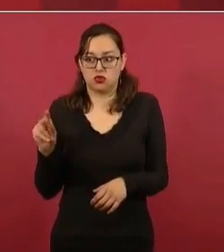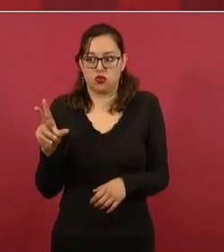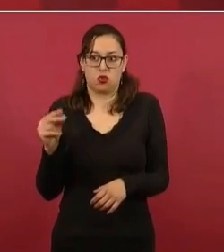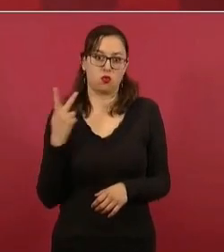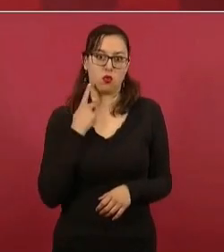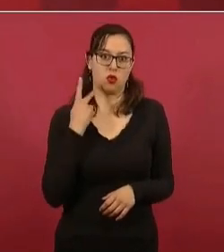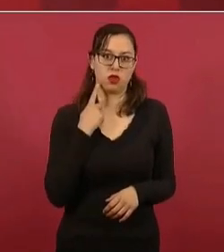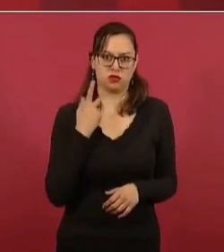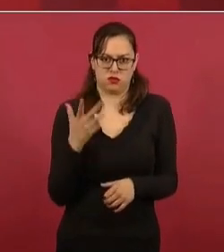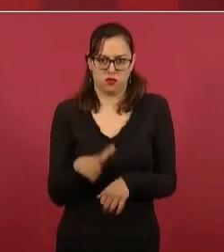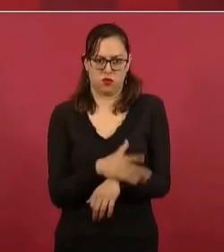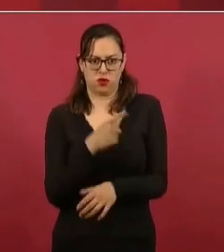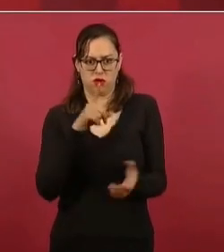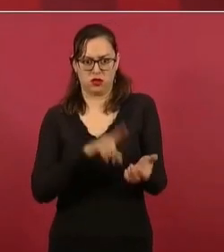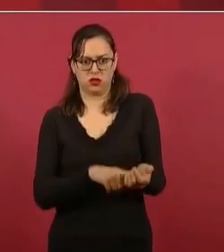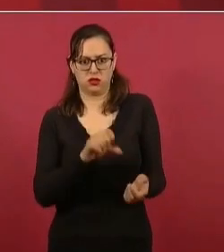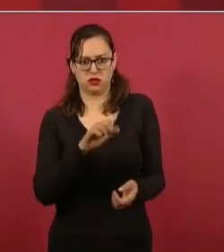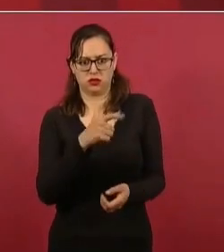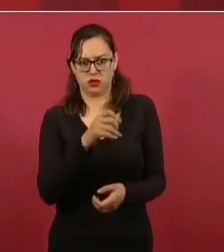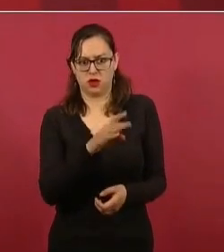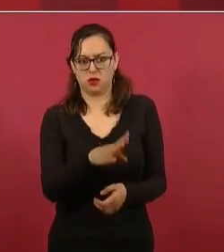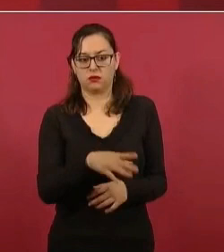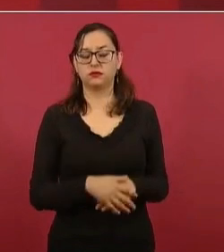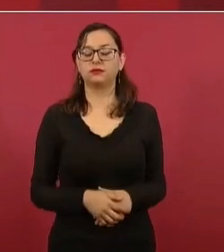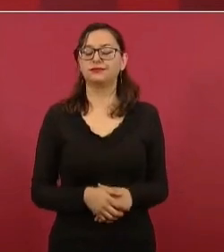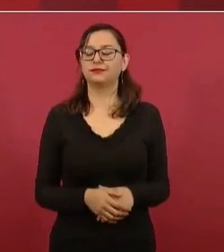inventó para poner orden